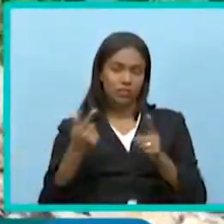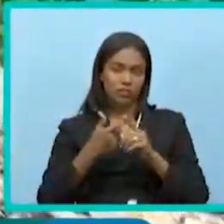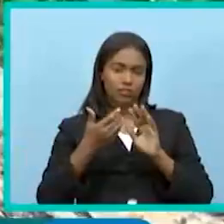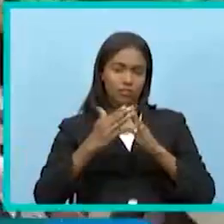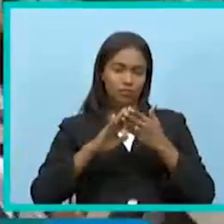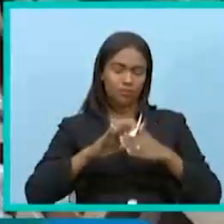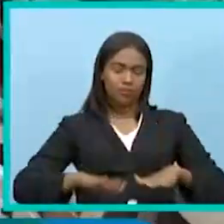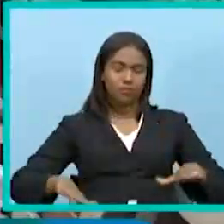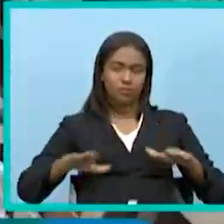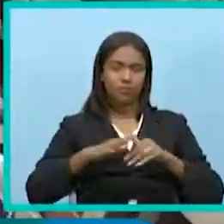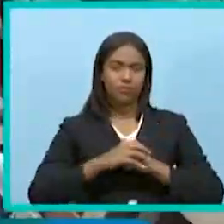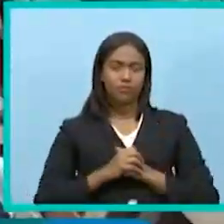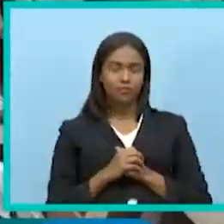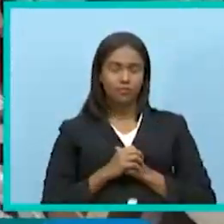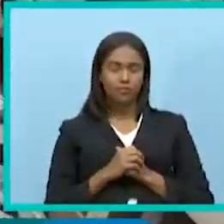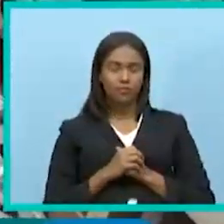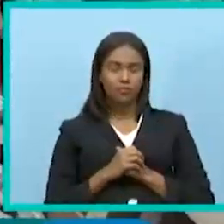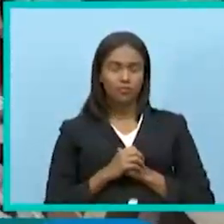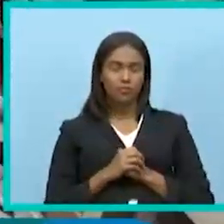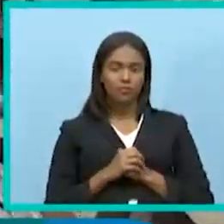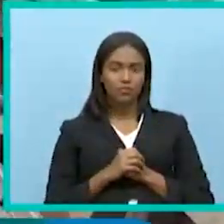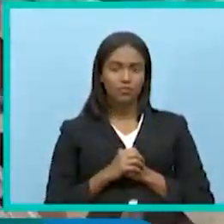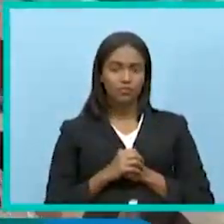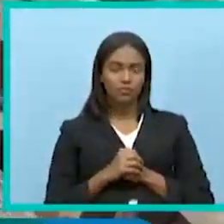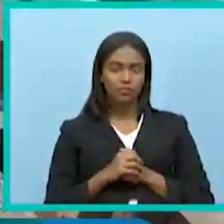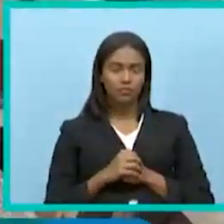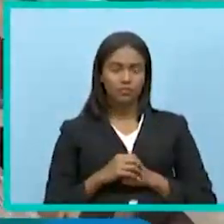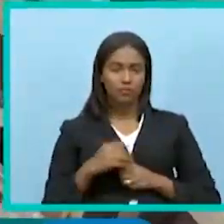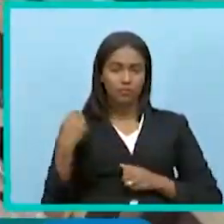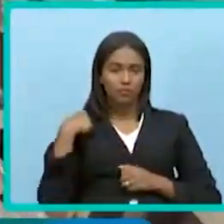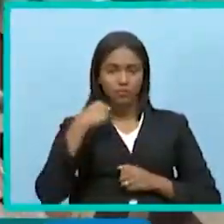sector. Señores, y este ha sido un